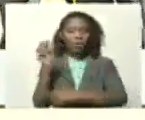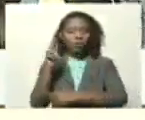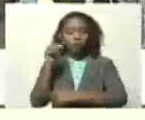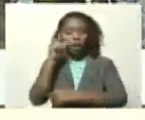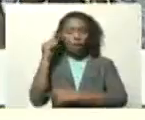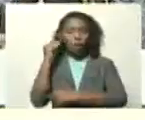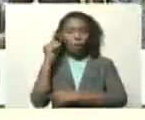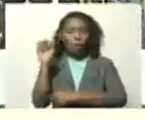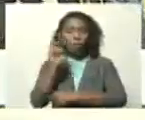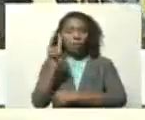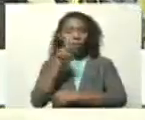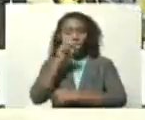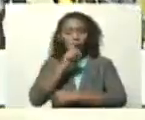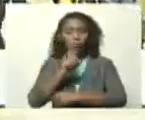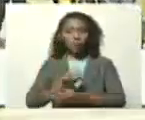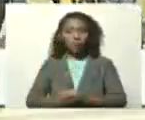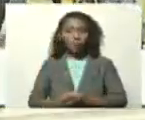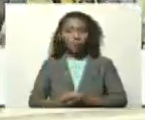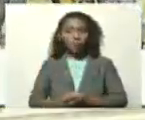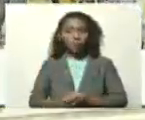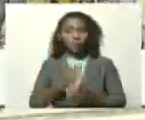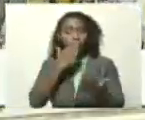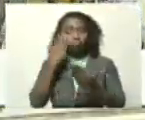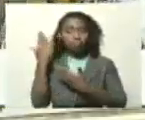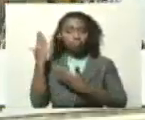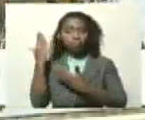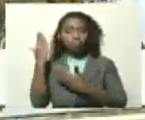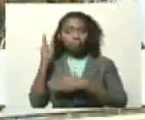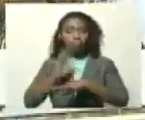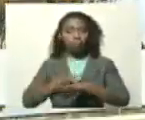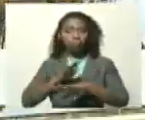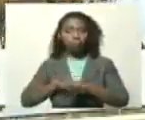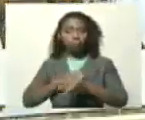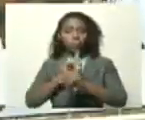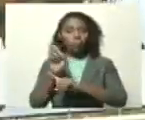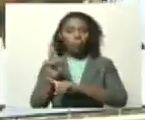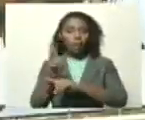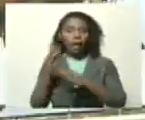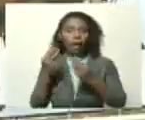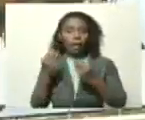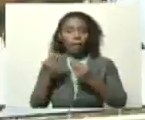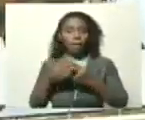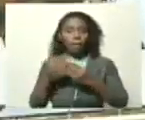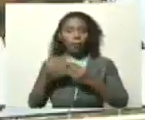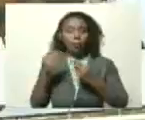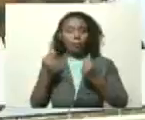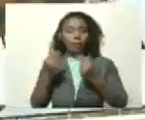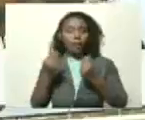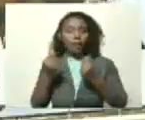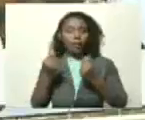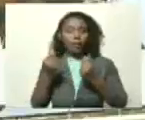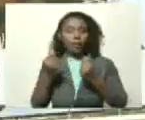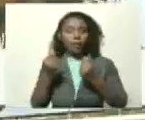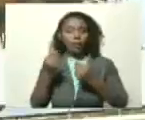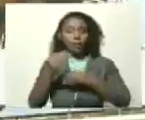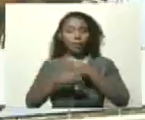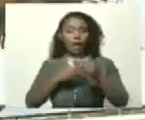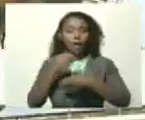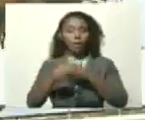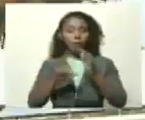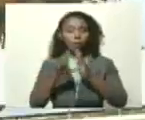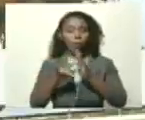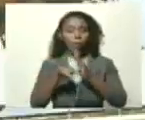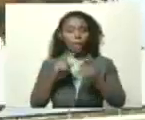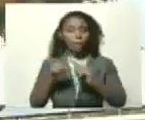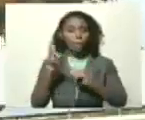por 22 años. Así será precisamente la cantidad de dinero que ha sido robado.